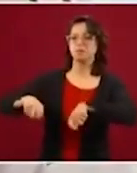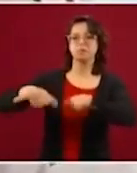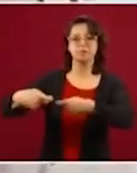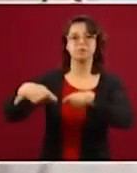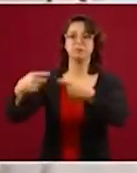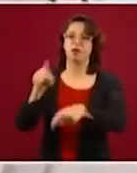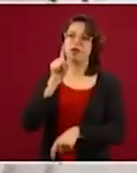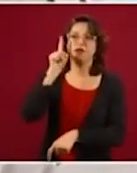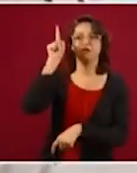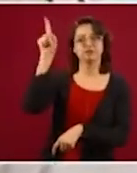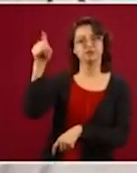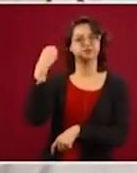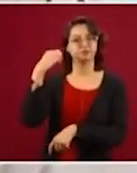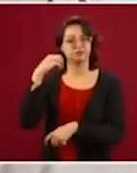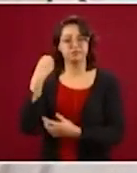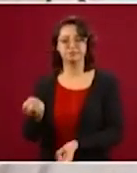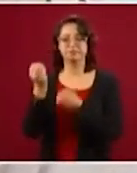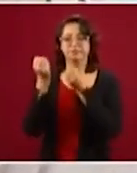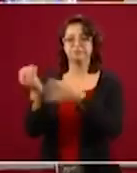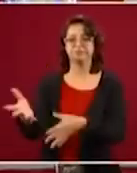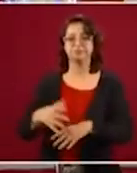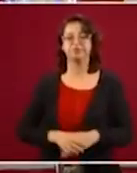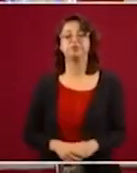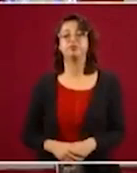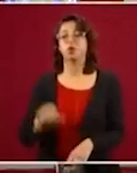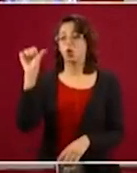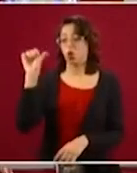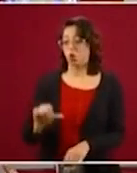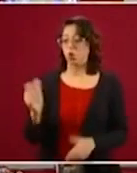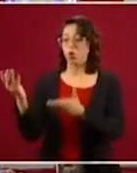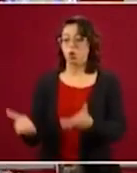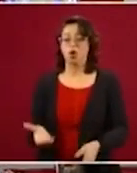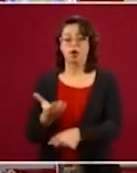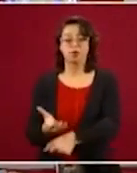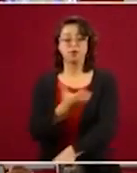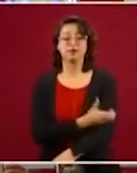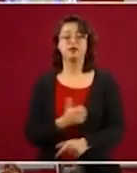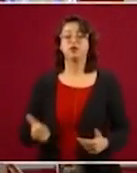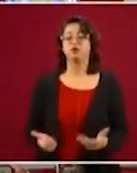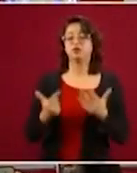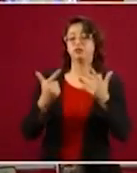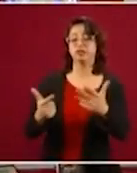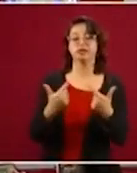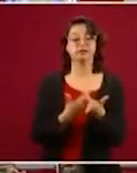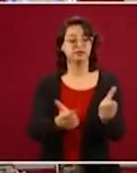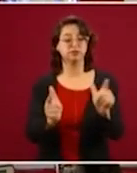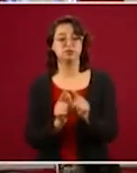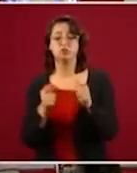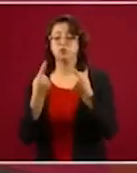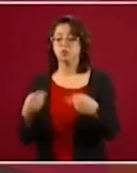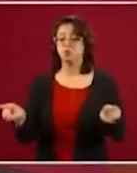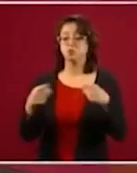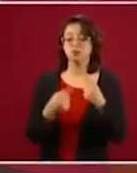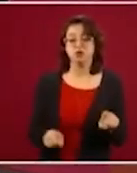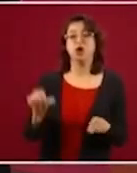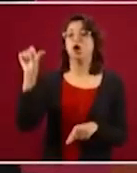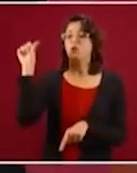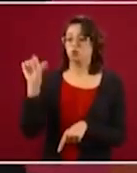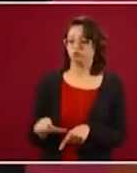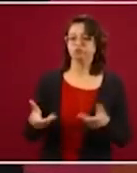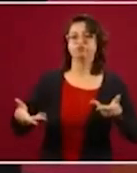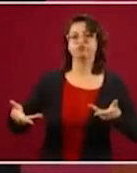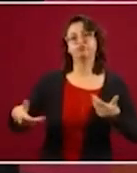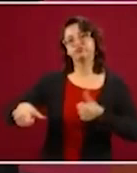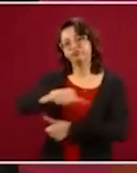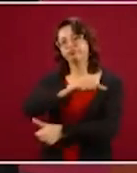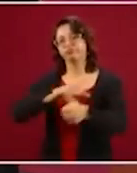territorio el día de hoy recibimos a 7 bandas que se ensamblarán para ofrecernos música como ya lo dijo el presidente